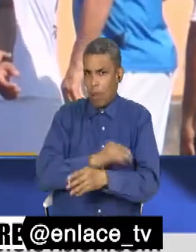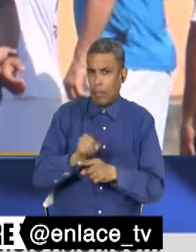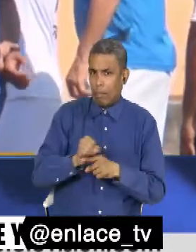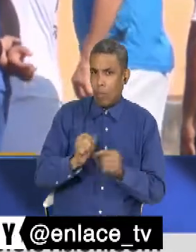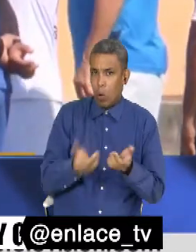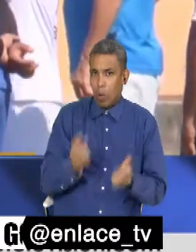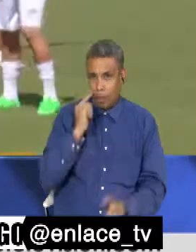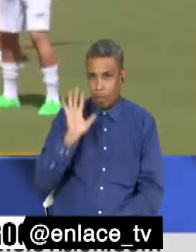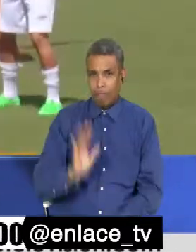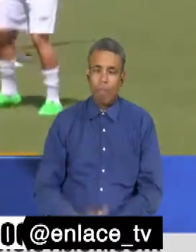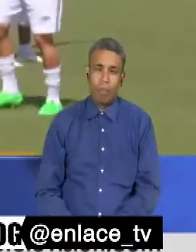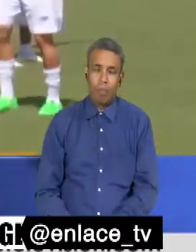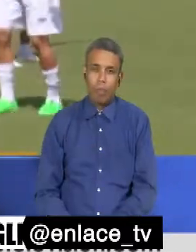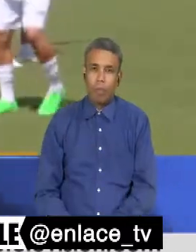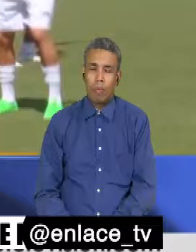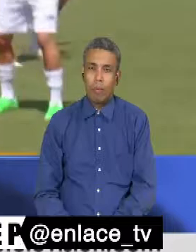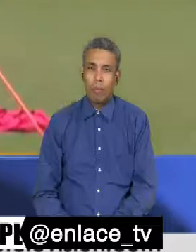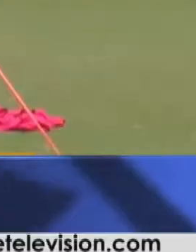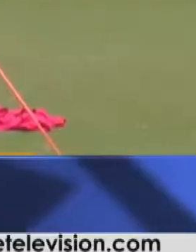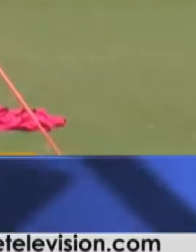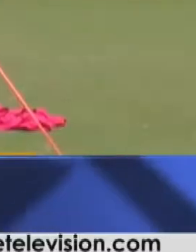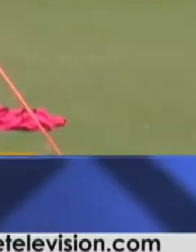Ya regresamos.